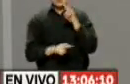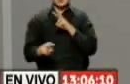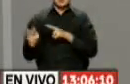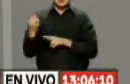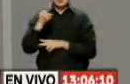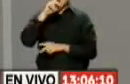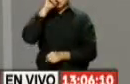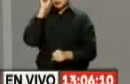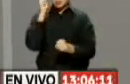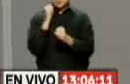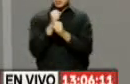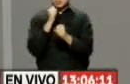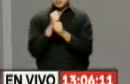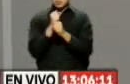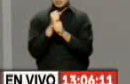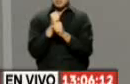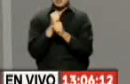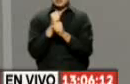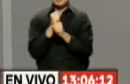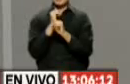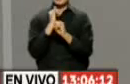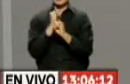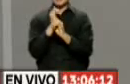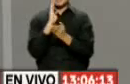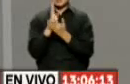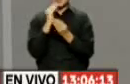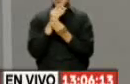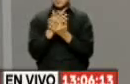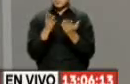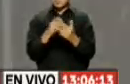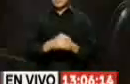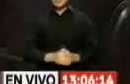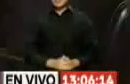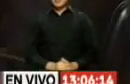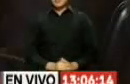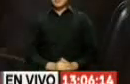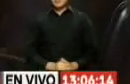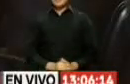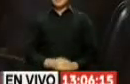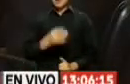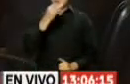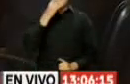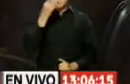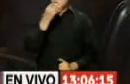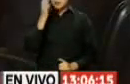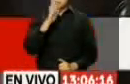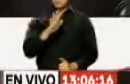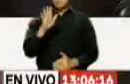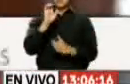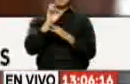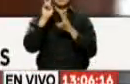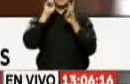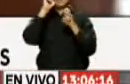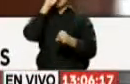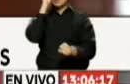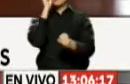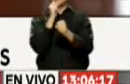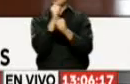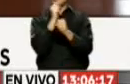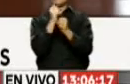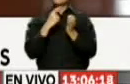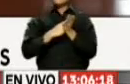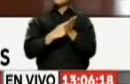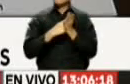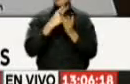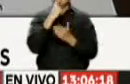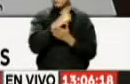el empleo que presentó el Instituto de Estadísticas y Censos. La realidad nacional que vive el país en torno al empleo ha marcado la discusión durante